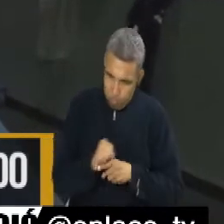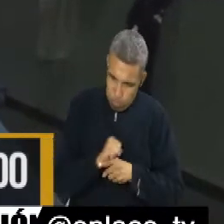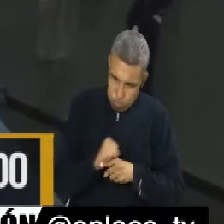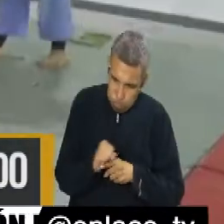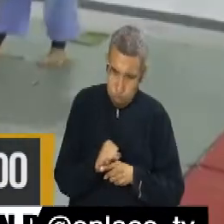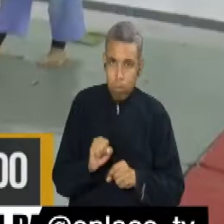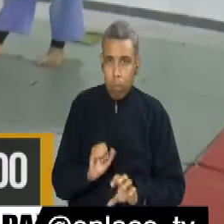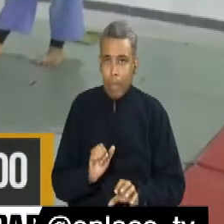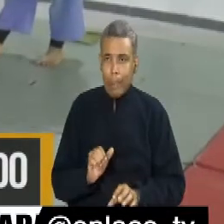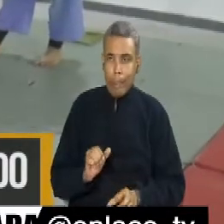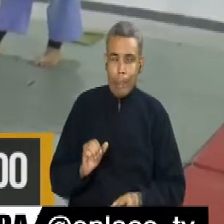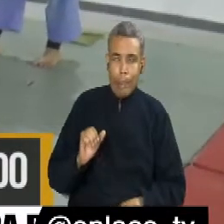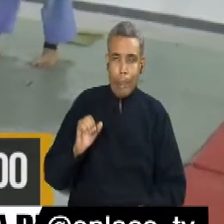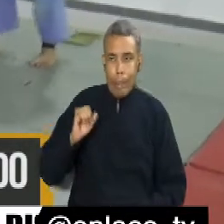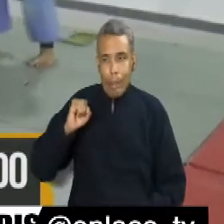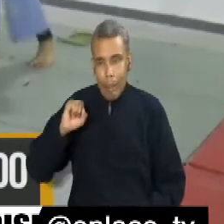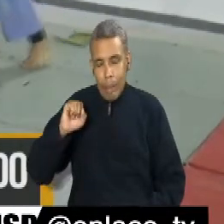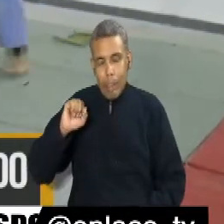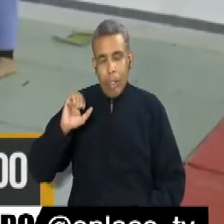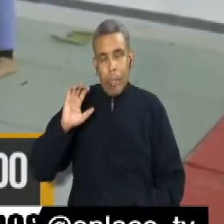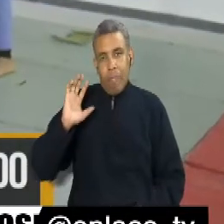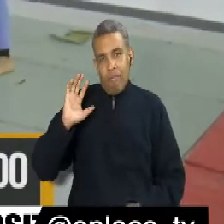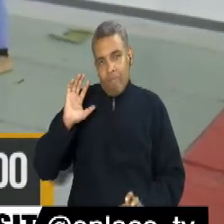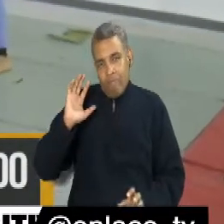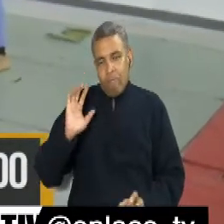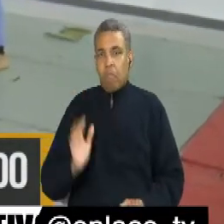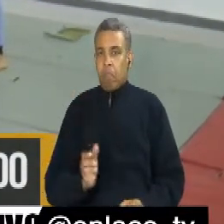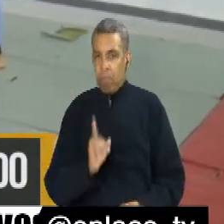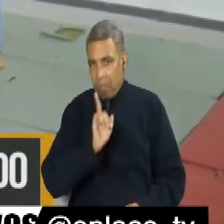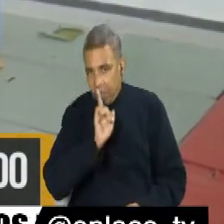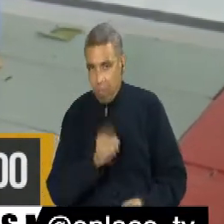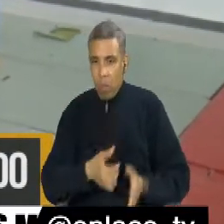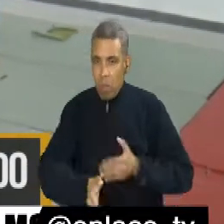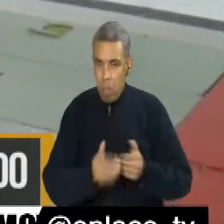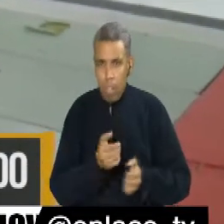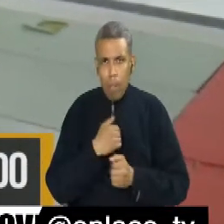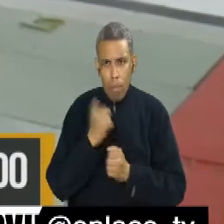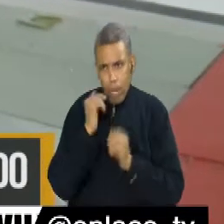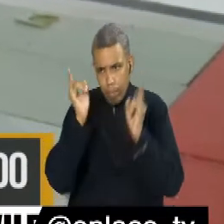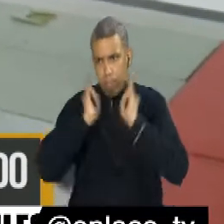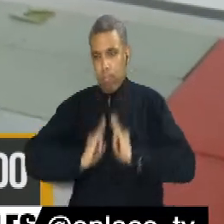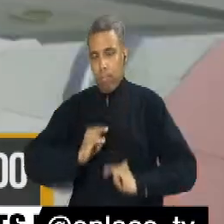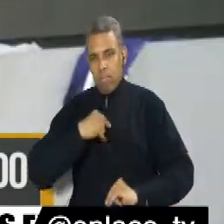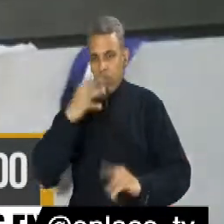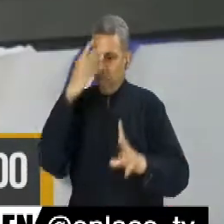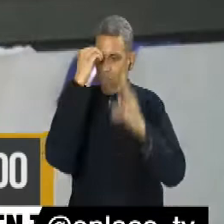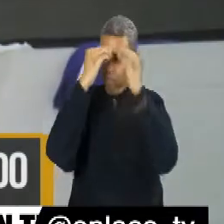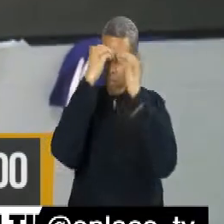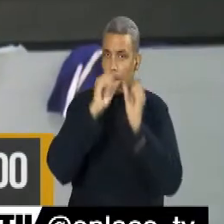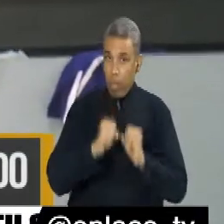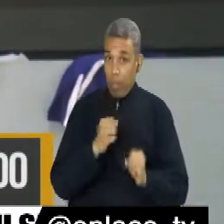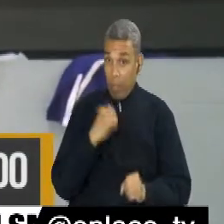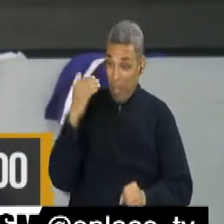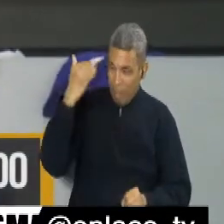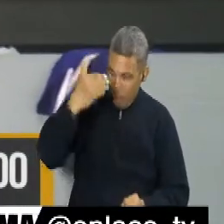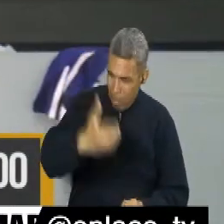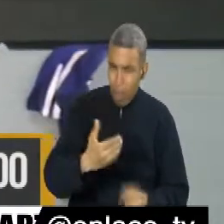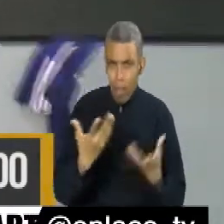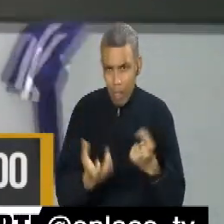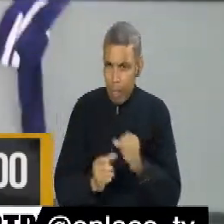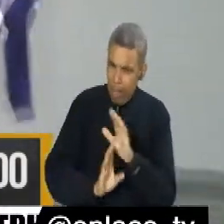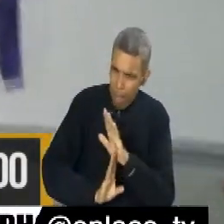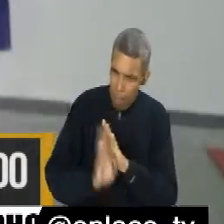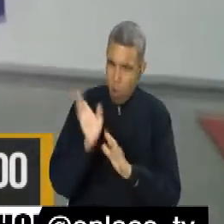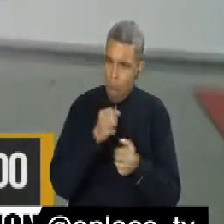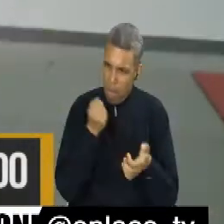los resultados esperados, pero fue una muy buena experiencia para todos y la idea es seguir creciendo como deportistas